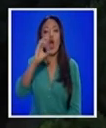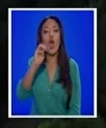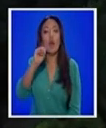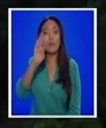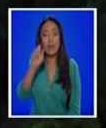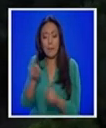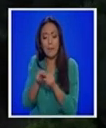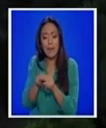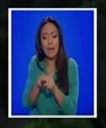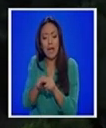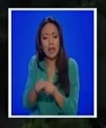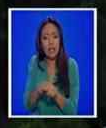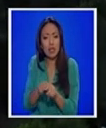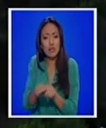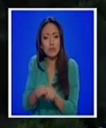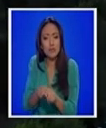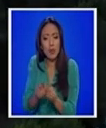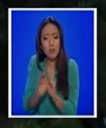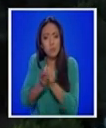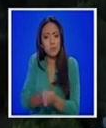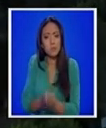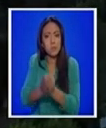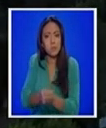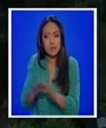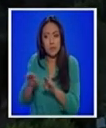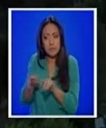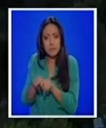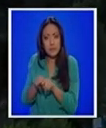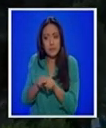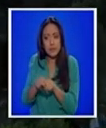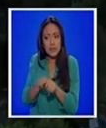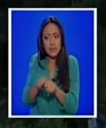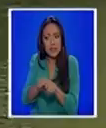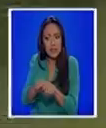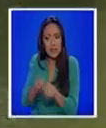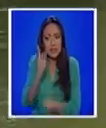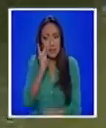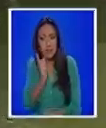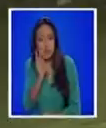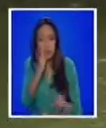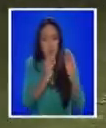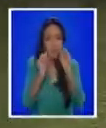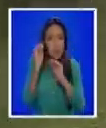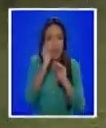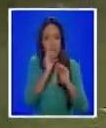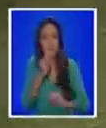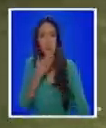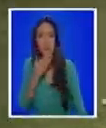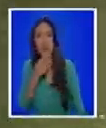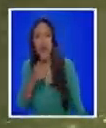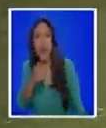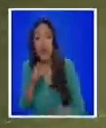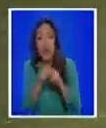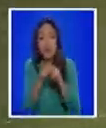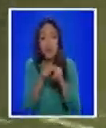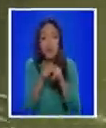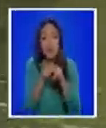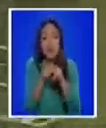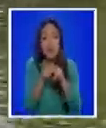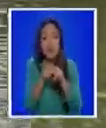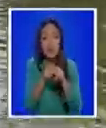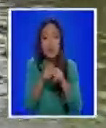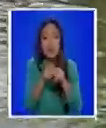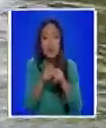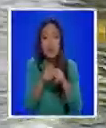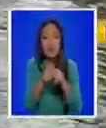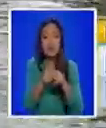el 0, ¿no? Pegaditos. Pegaditos. La chama también está observando ahí cómo los vecinos participan en